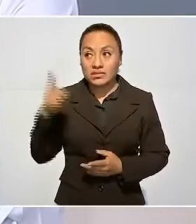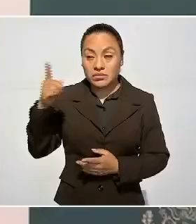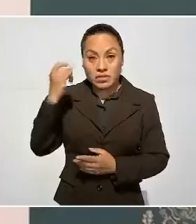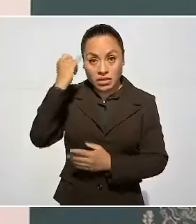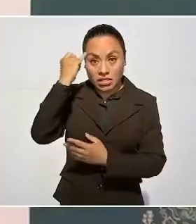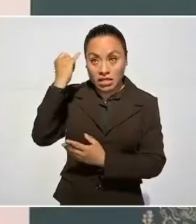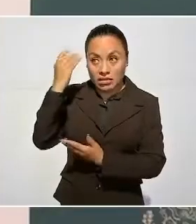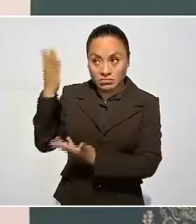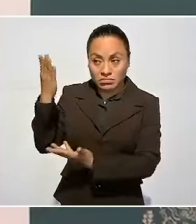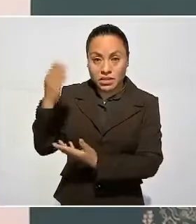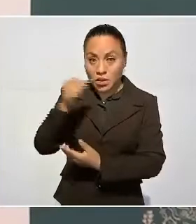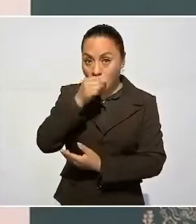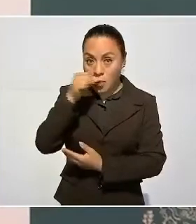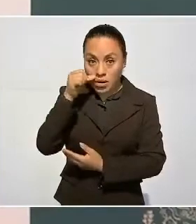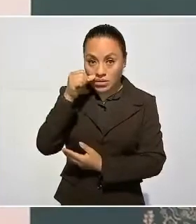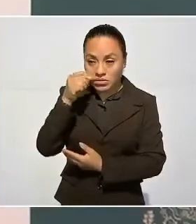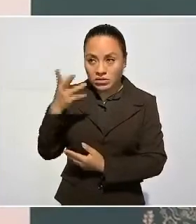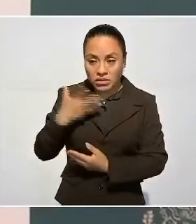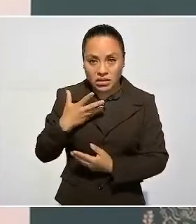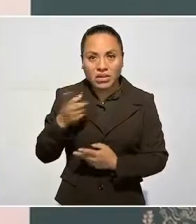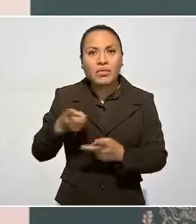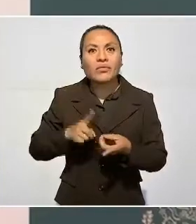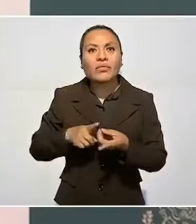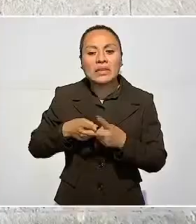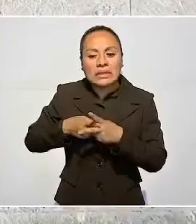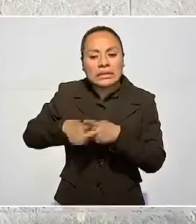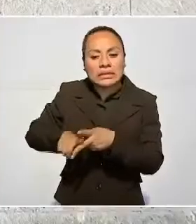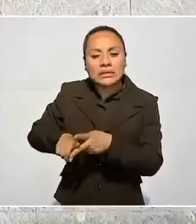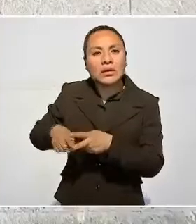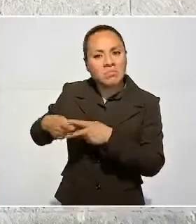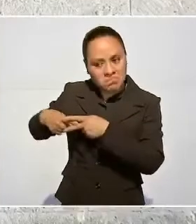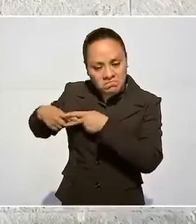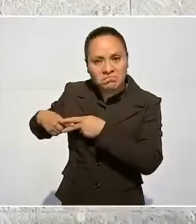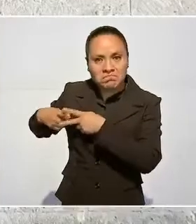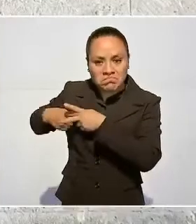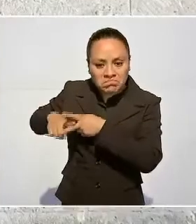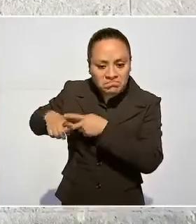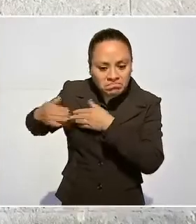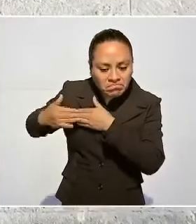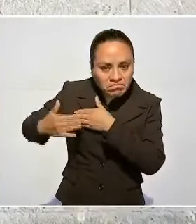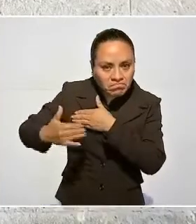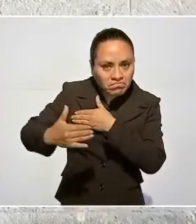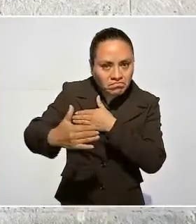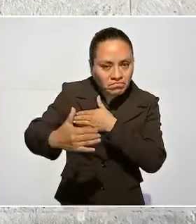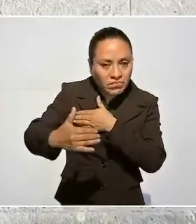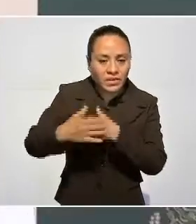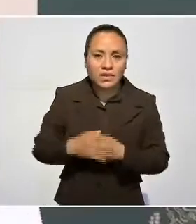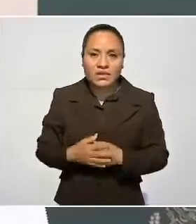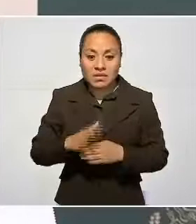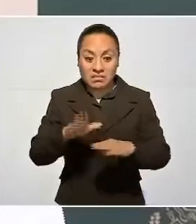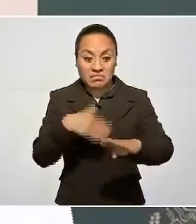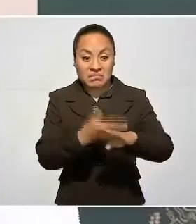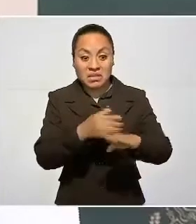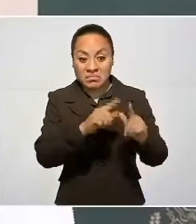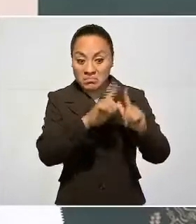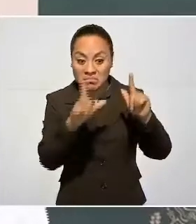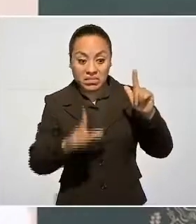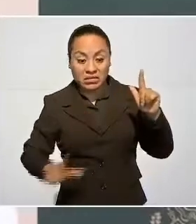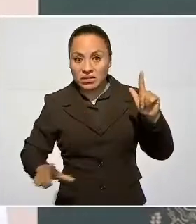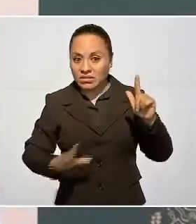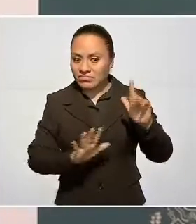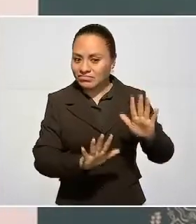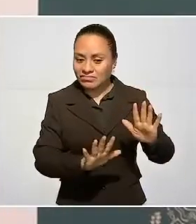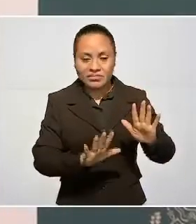Juárez tuvieron un punto de partida. Contra la patria nunca tendremos